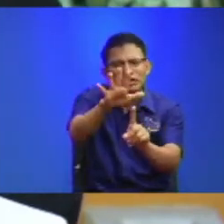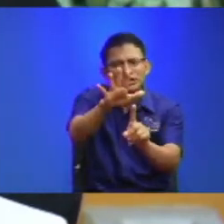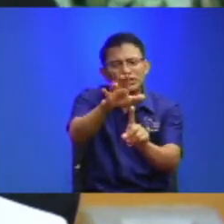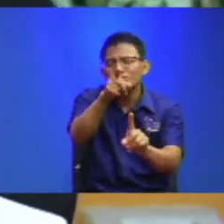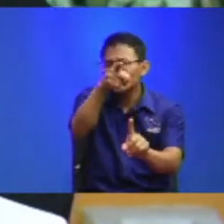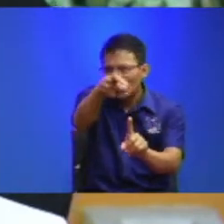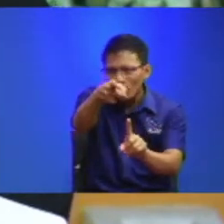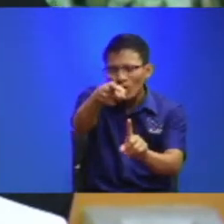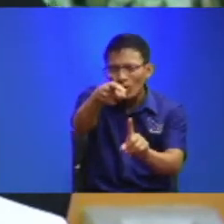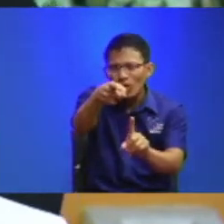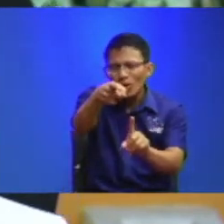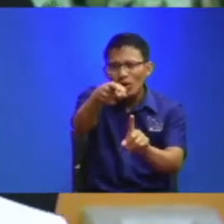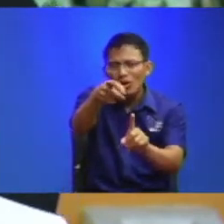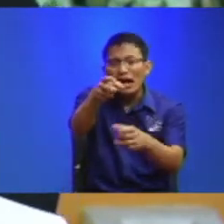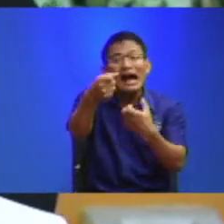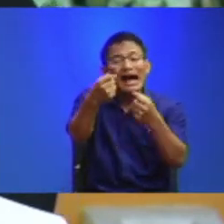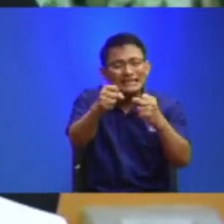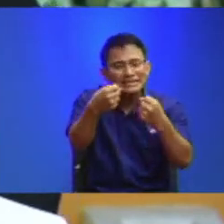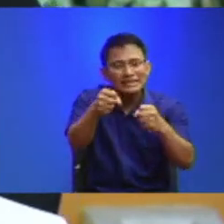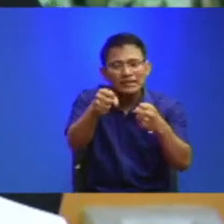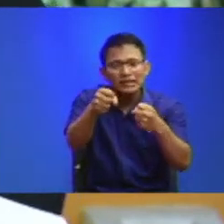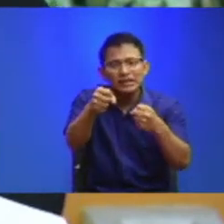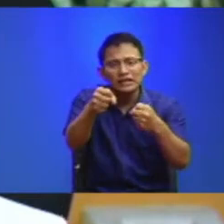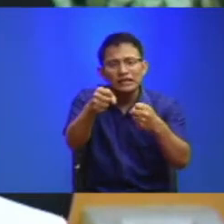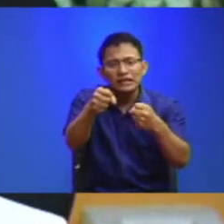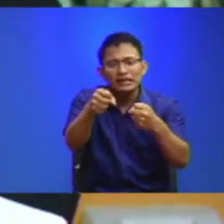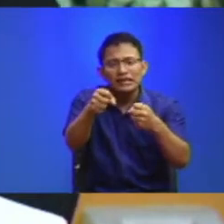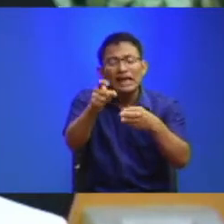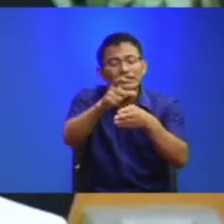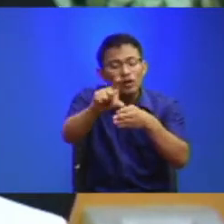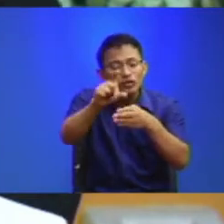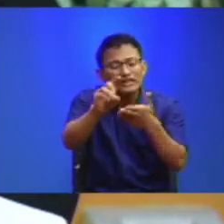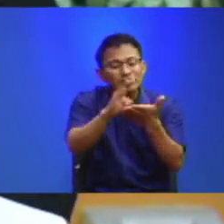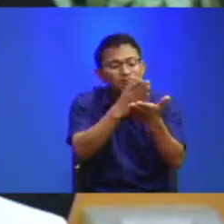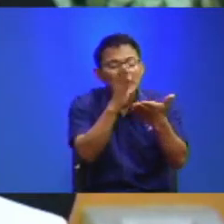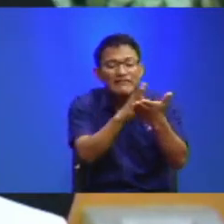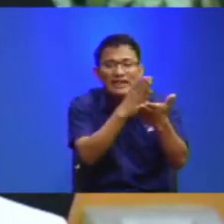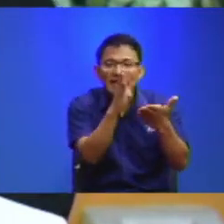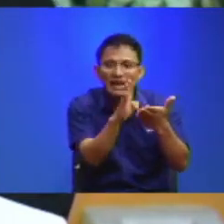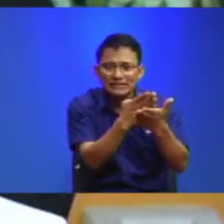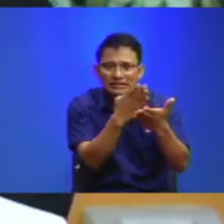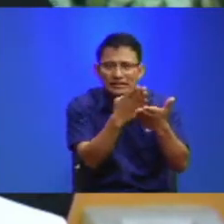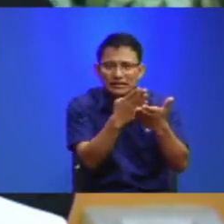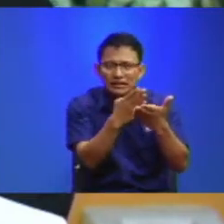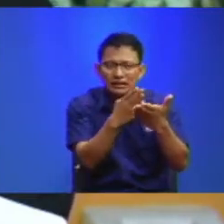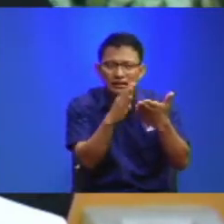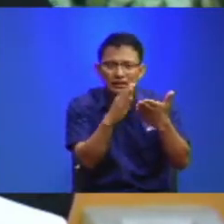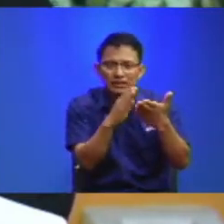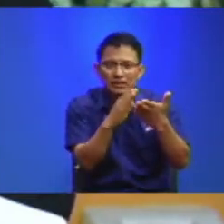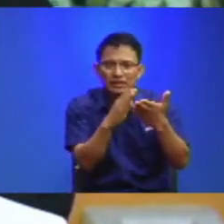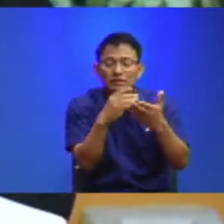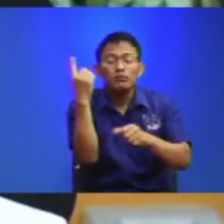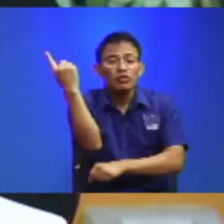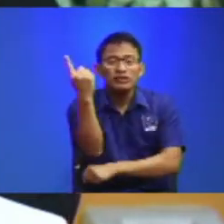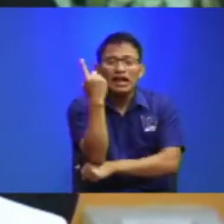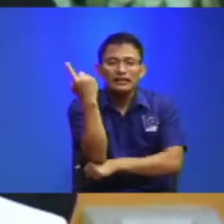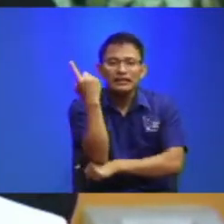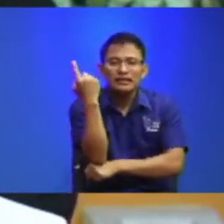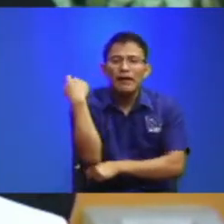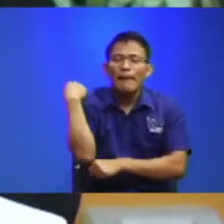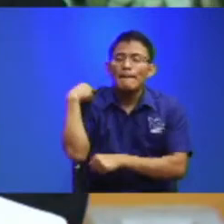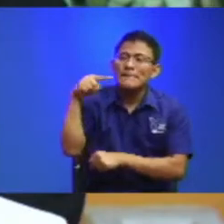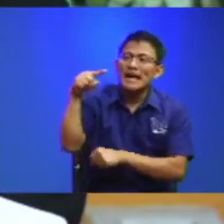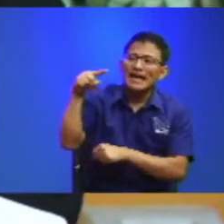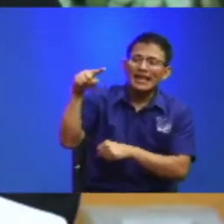cumple los principios bíblicos para que esa bendición no se convierta en un ídolo